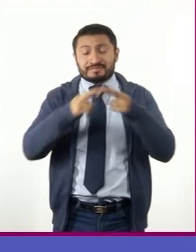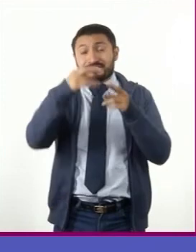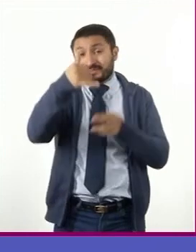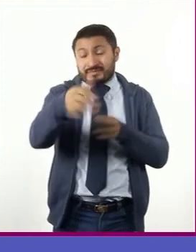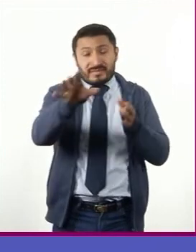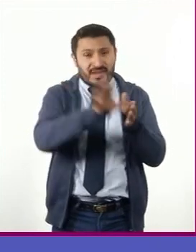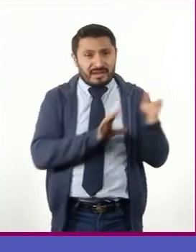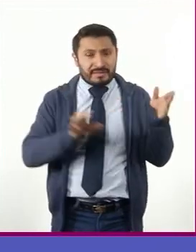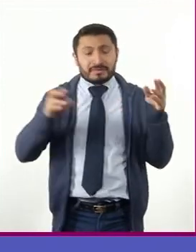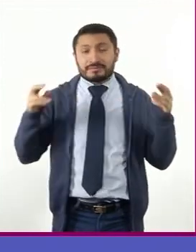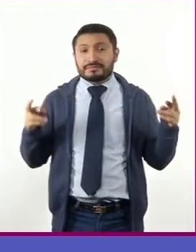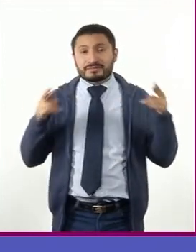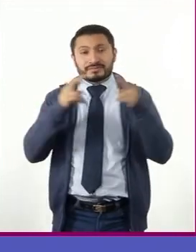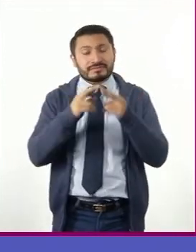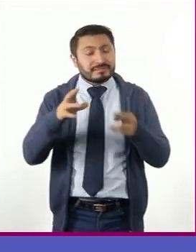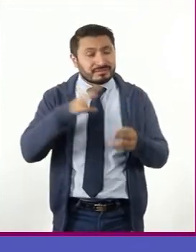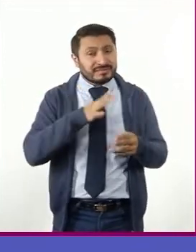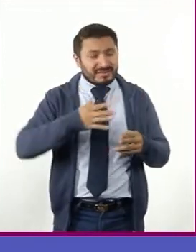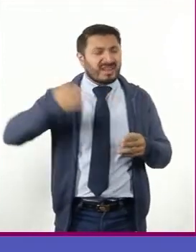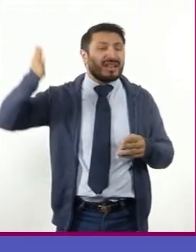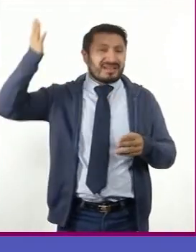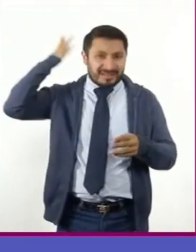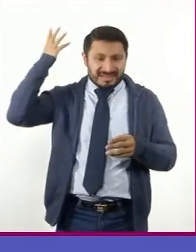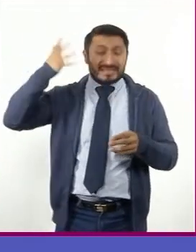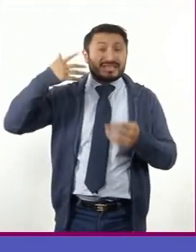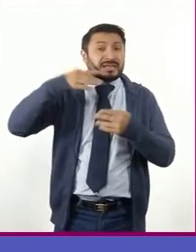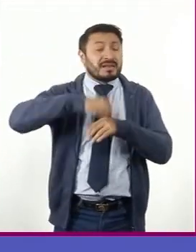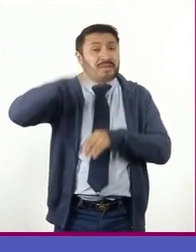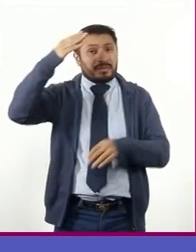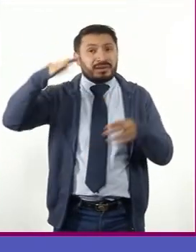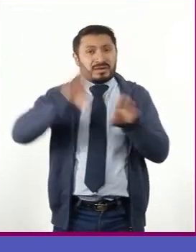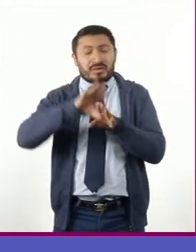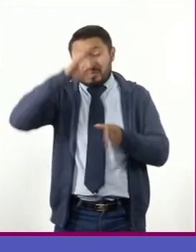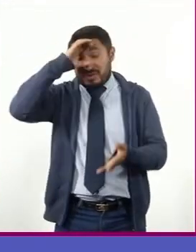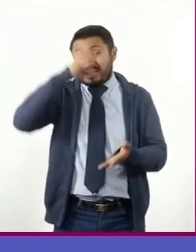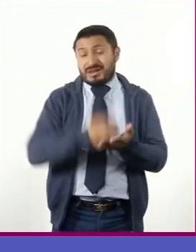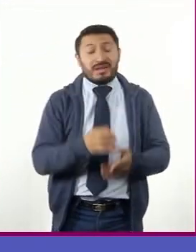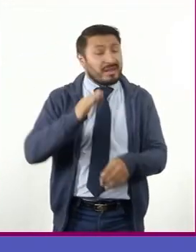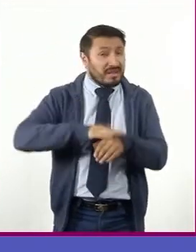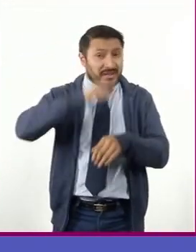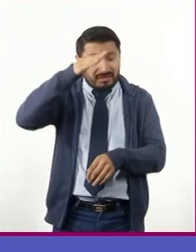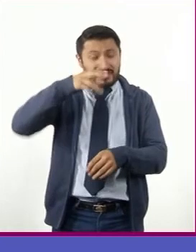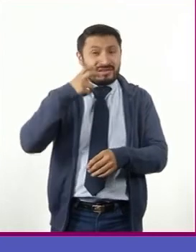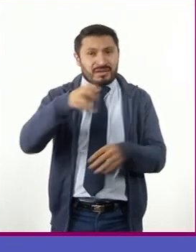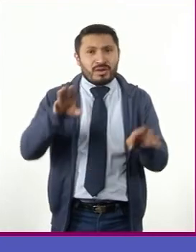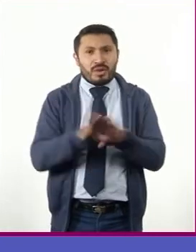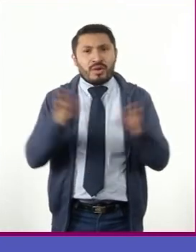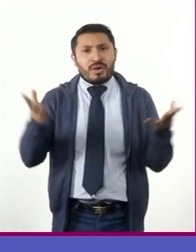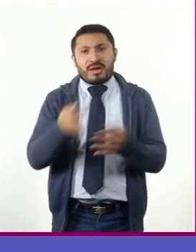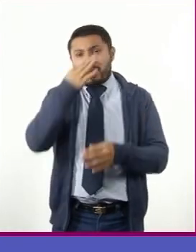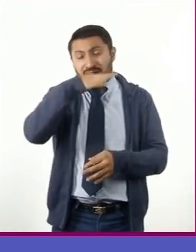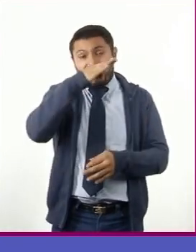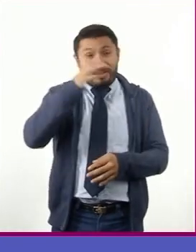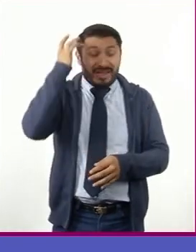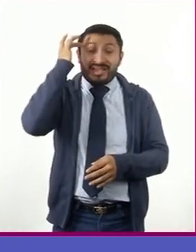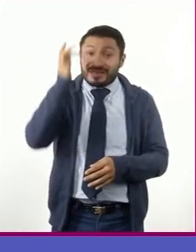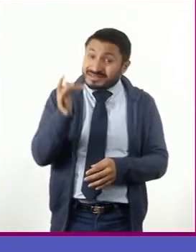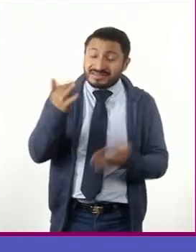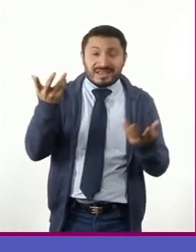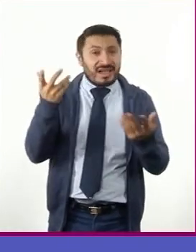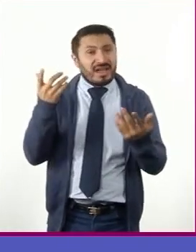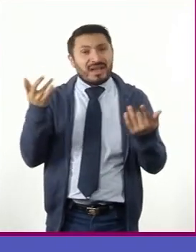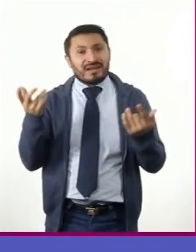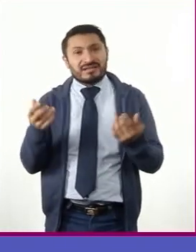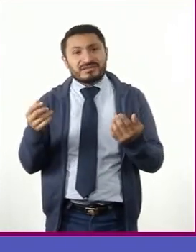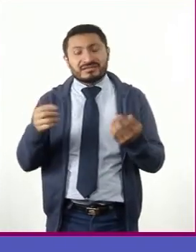calendario religioso que se tenía en ese momento, sobre todo la religión católica, que celebraba las fiestas de los santos, por ejemplo, las fiestas